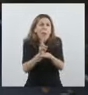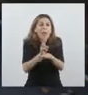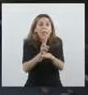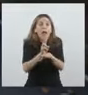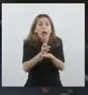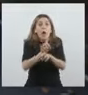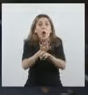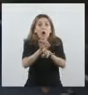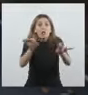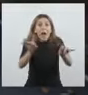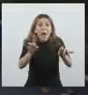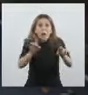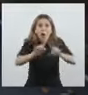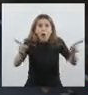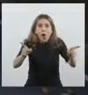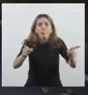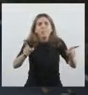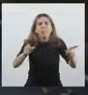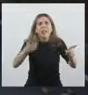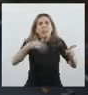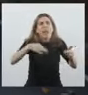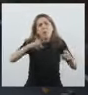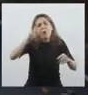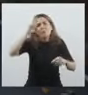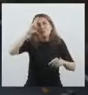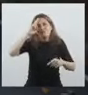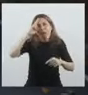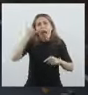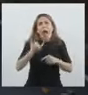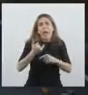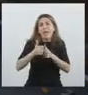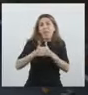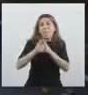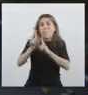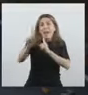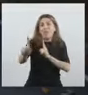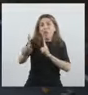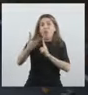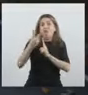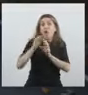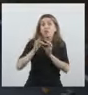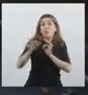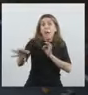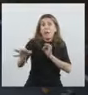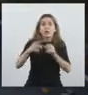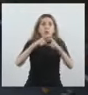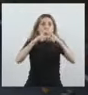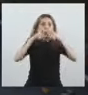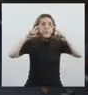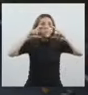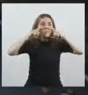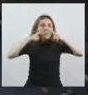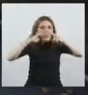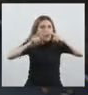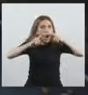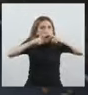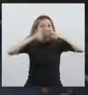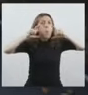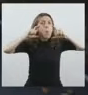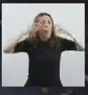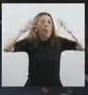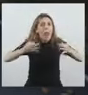ello, es imprescindible respetar los 2 metros de distancia, el correcto uso del barbijo y el lavado